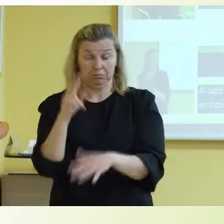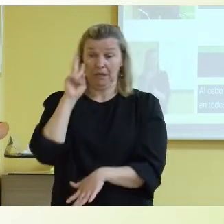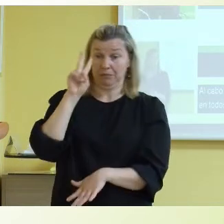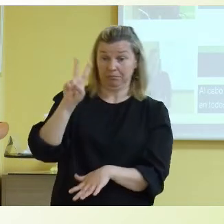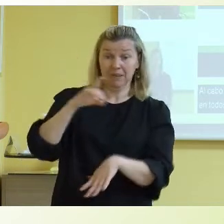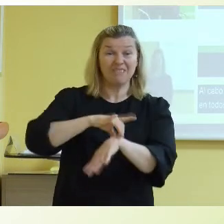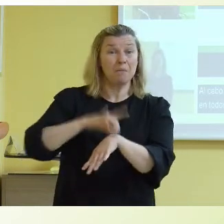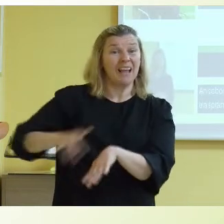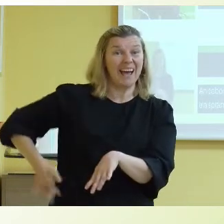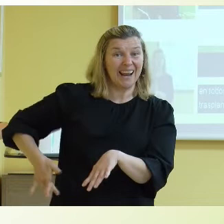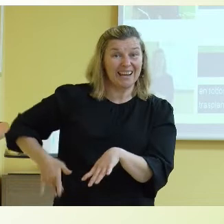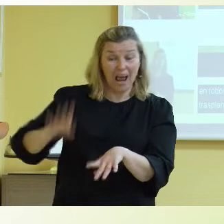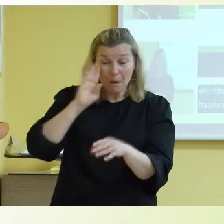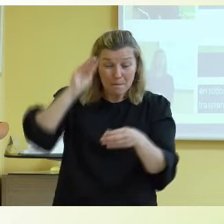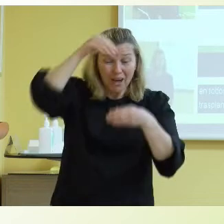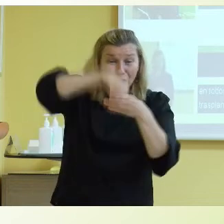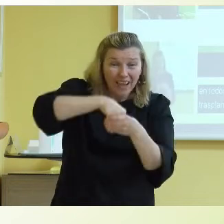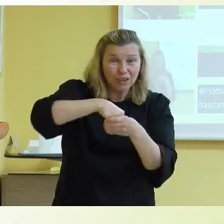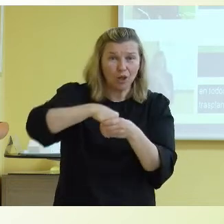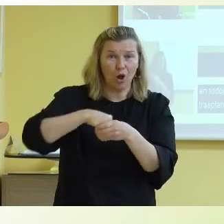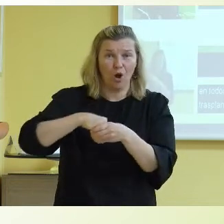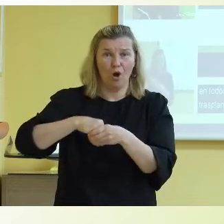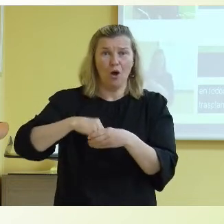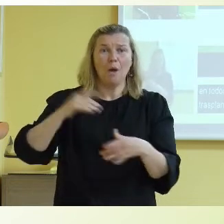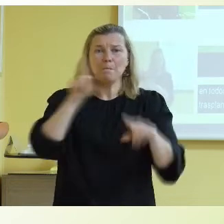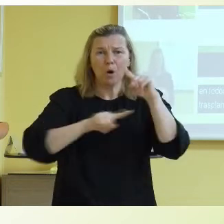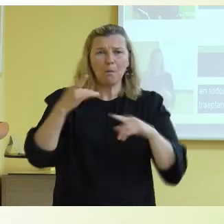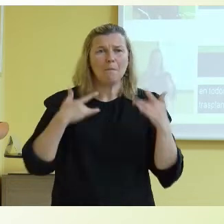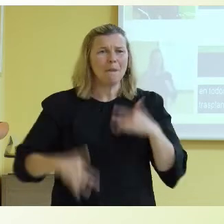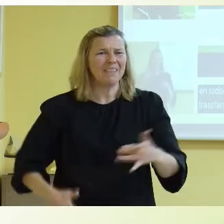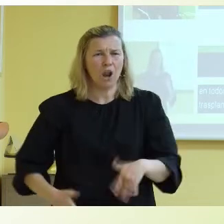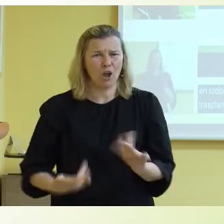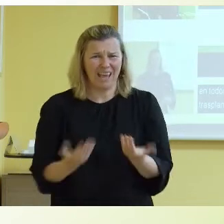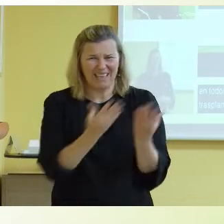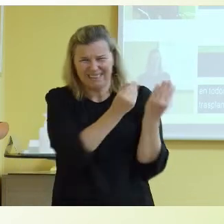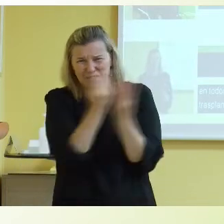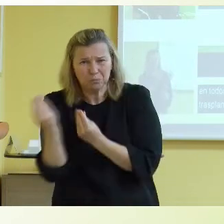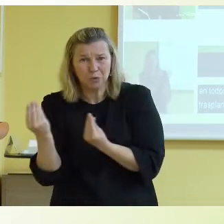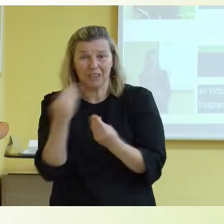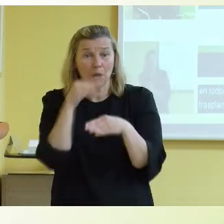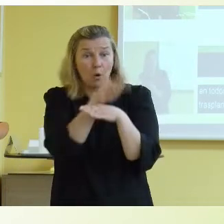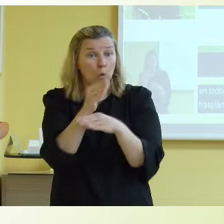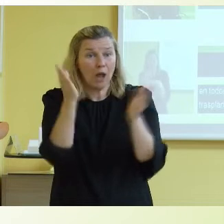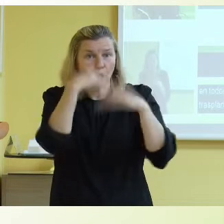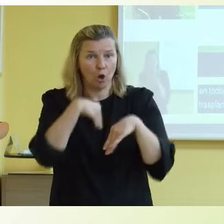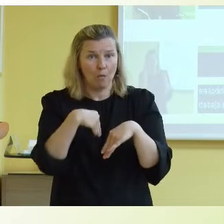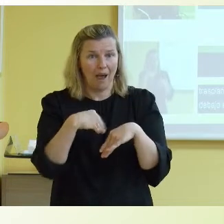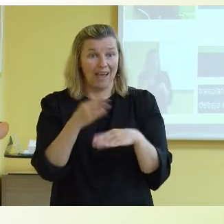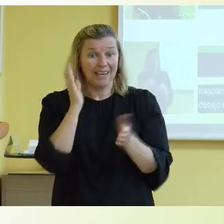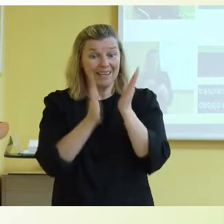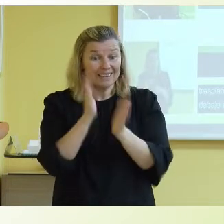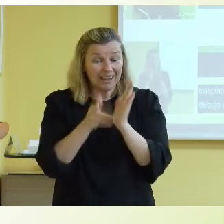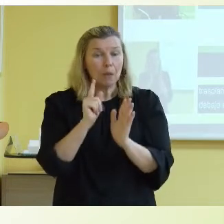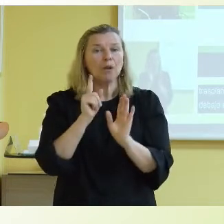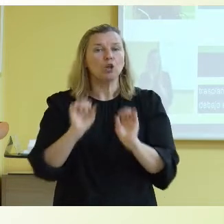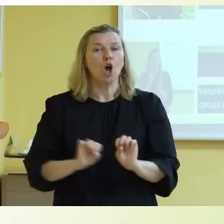teniendo montones de patologías porque el tratamiento no es curativo. El tratamiento, ya os digo, retrasa, saca un poco esos cristales, pero no los saca de manera eficiente y